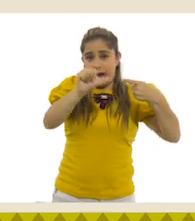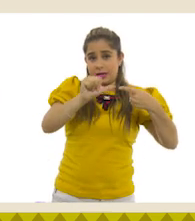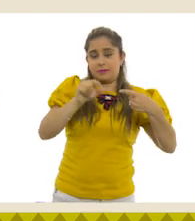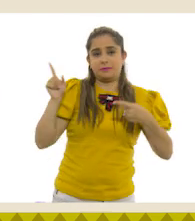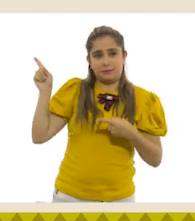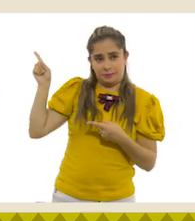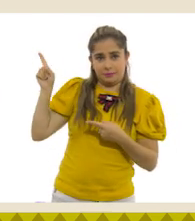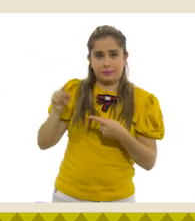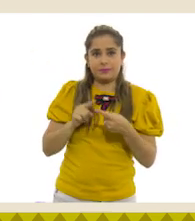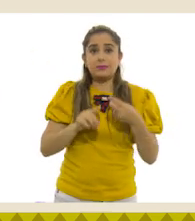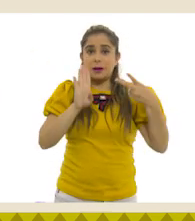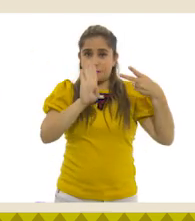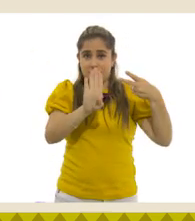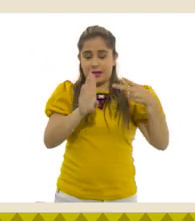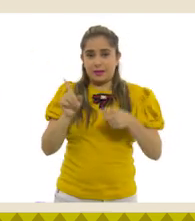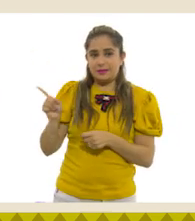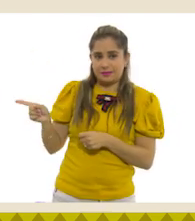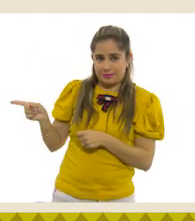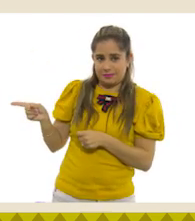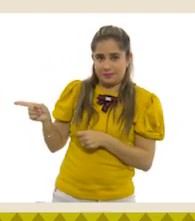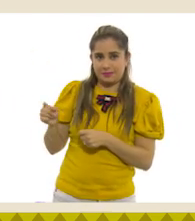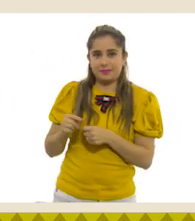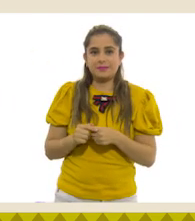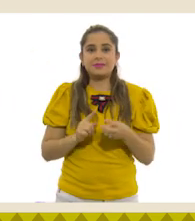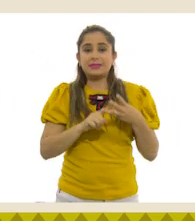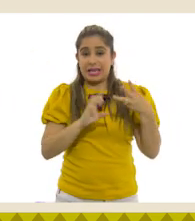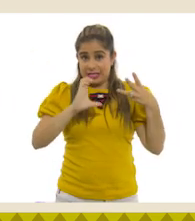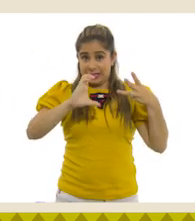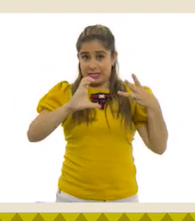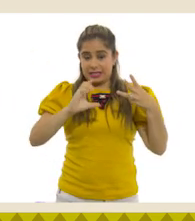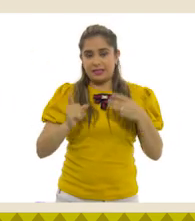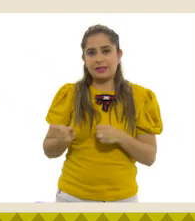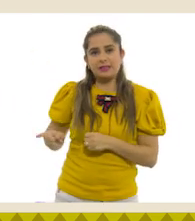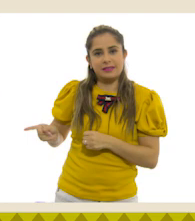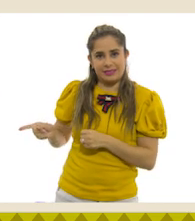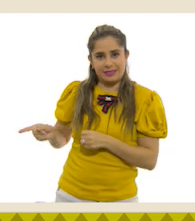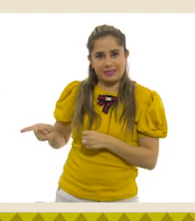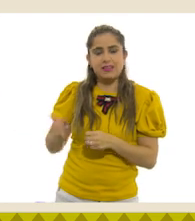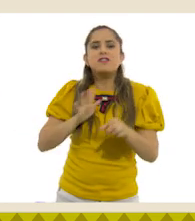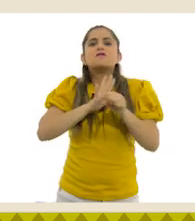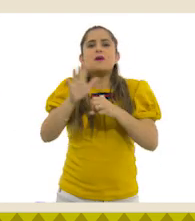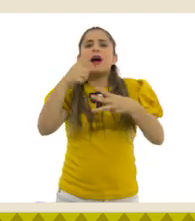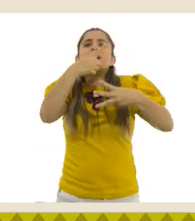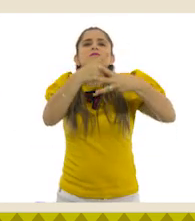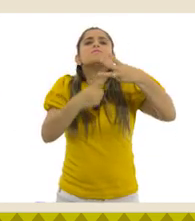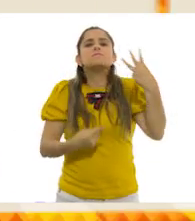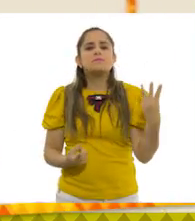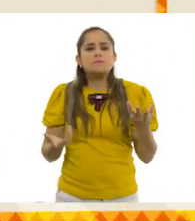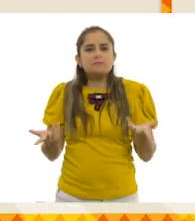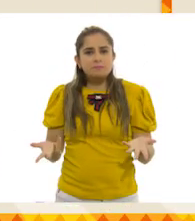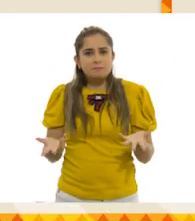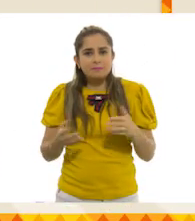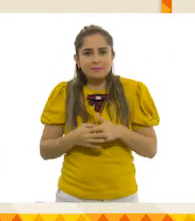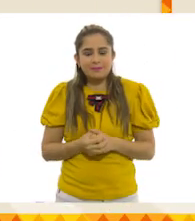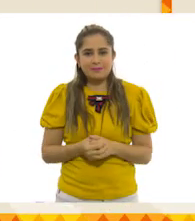B. Albarrada de los españoles. C. Albarrada de los indios.